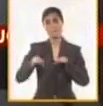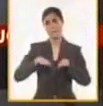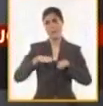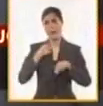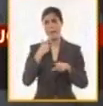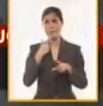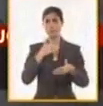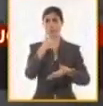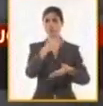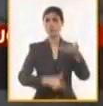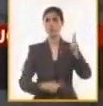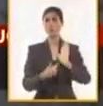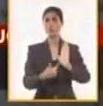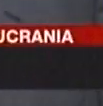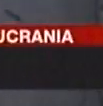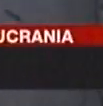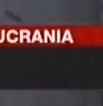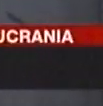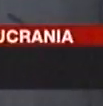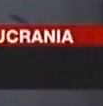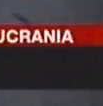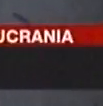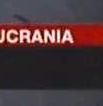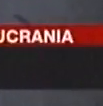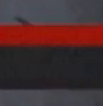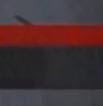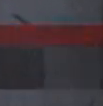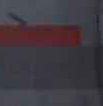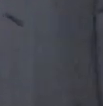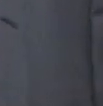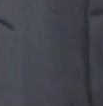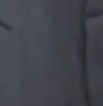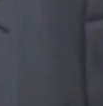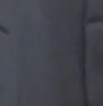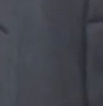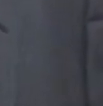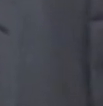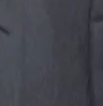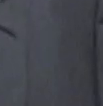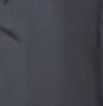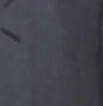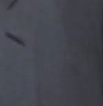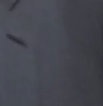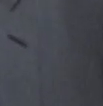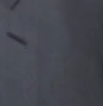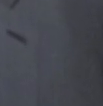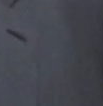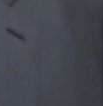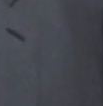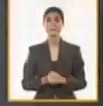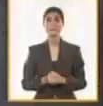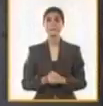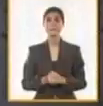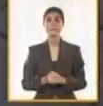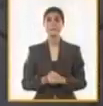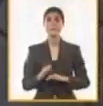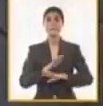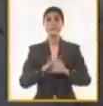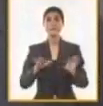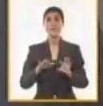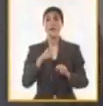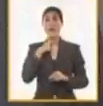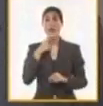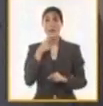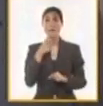sea fiable y garantice una paz duradera, estable y justa, sin crear amenazas a la seguridad de nadie. En este caso